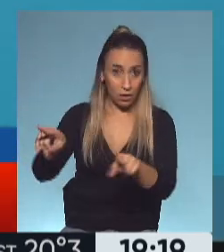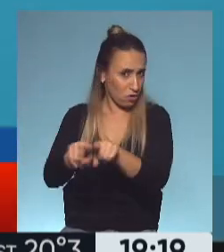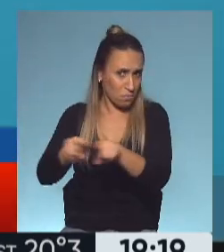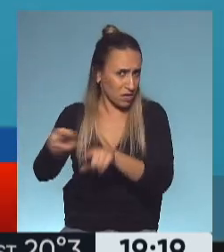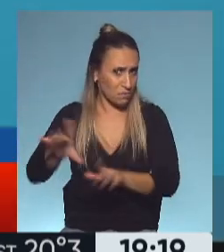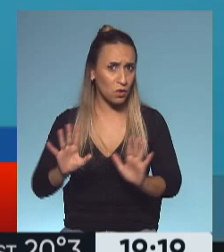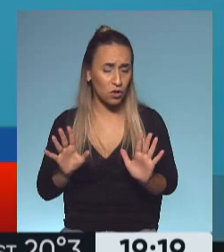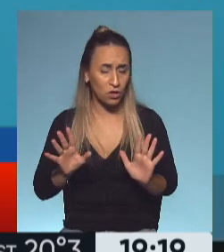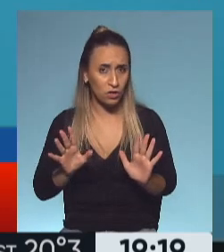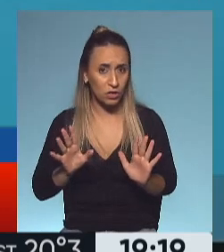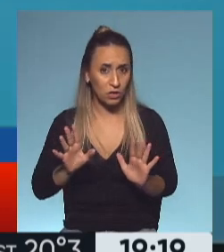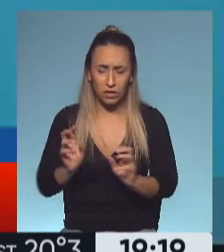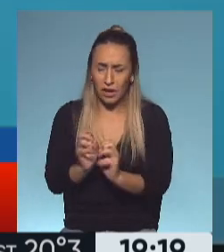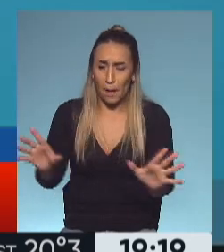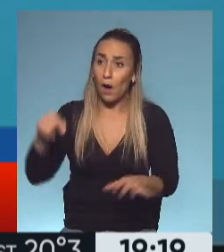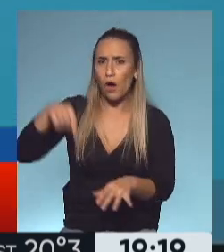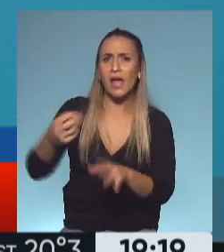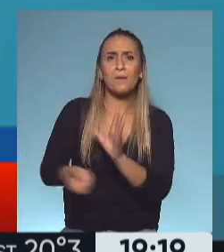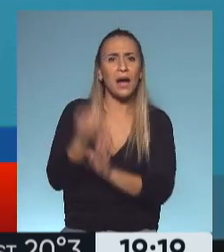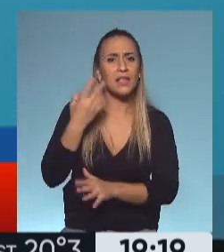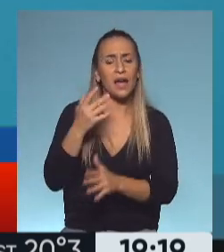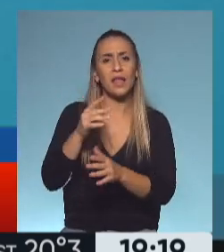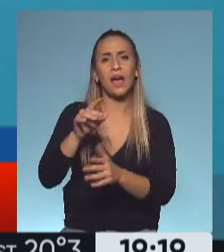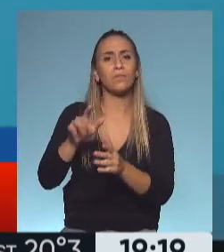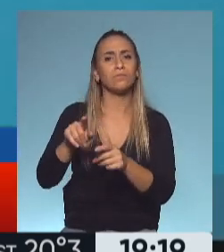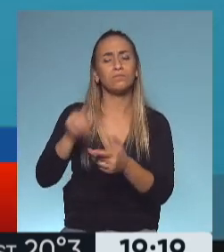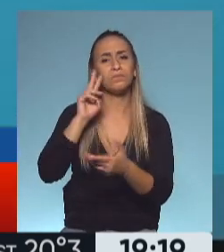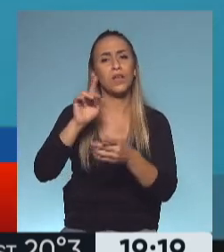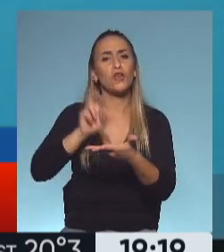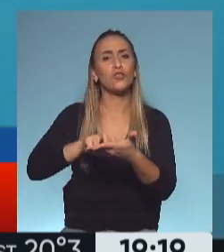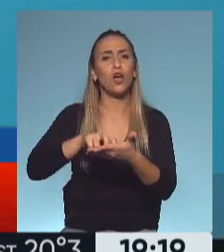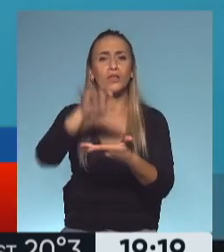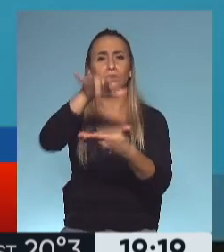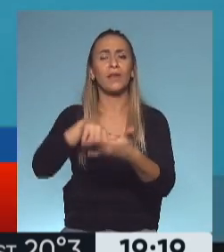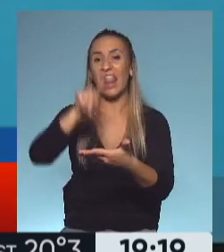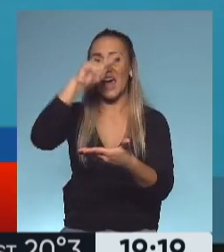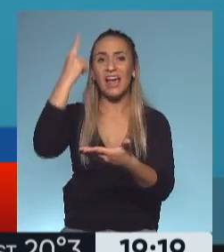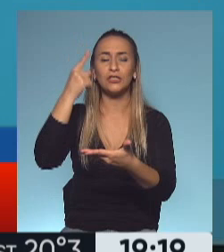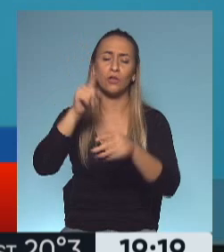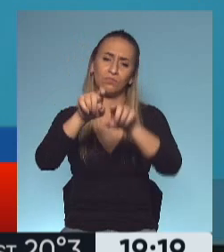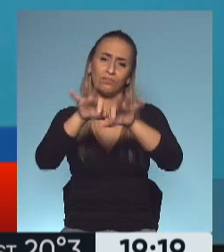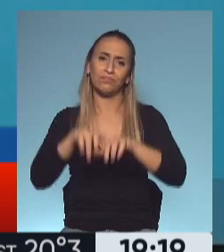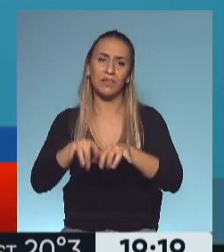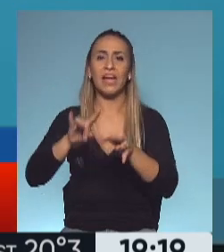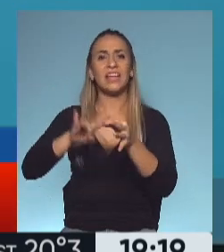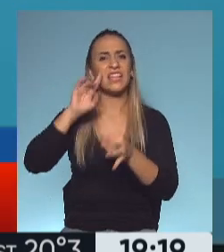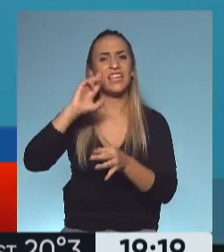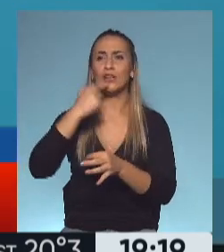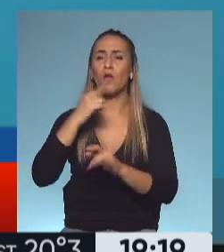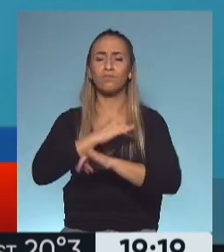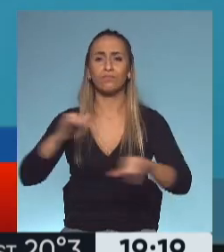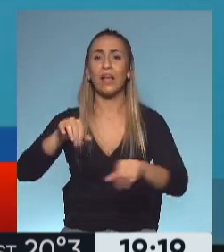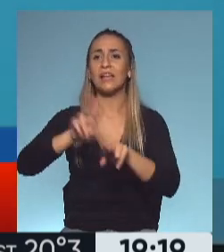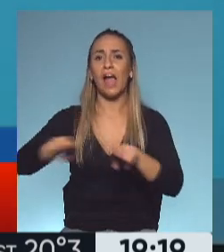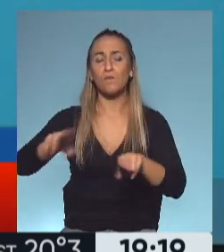agravado. Hoy a la mañana leía una nota de La Nación donde Quirós decía que la ocupación de las camas públicas era